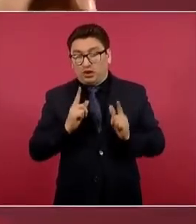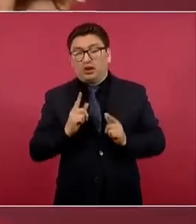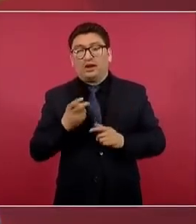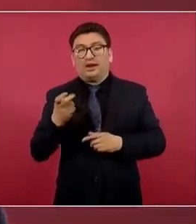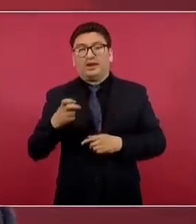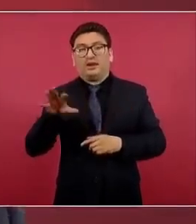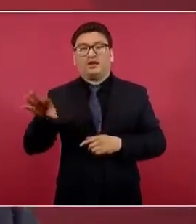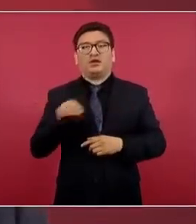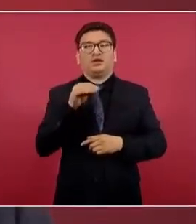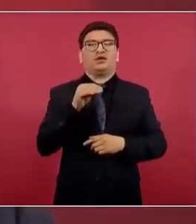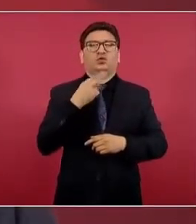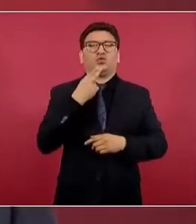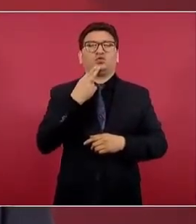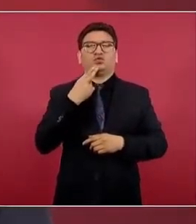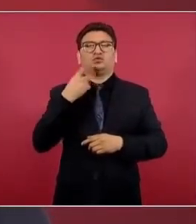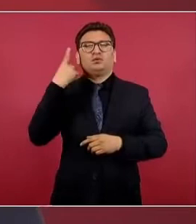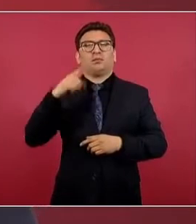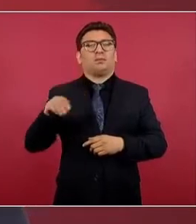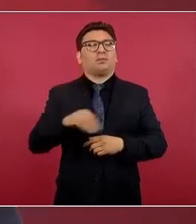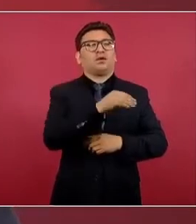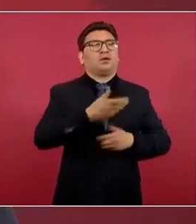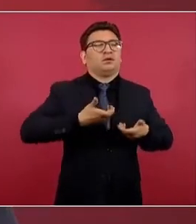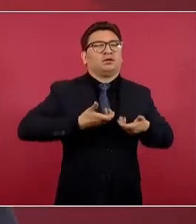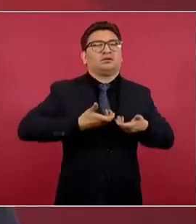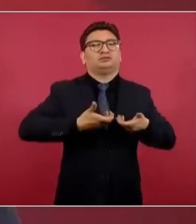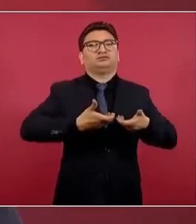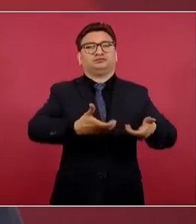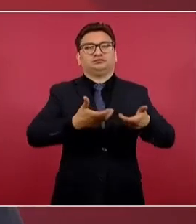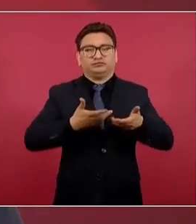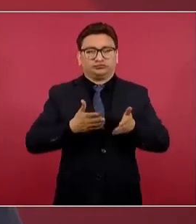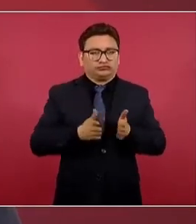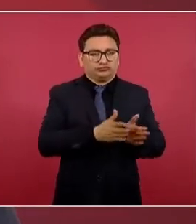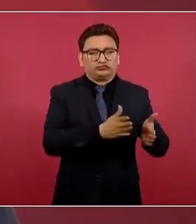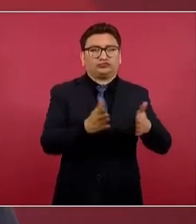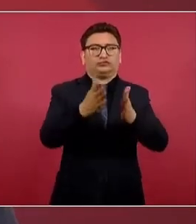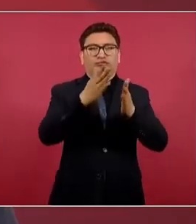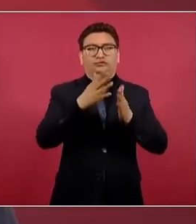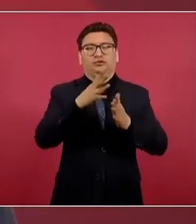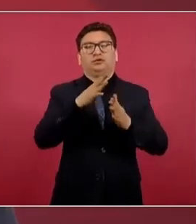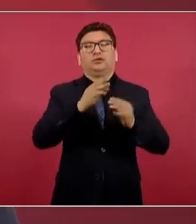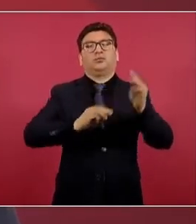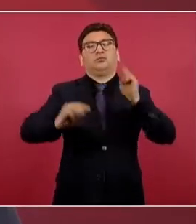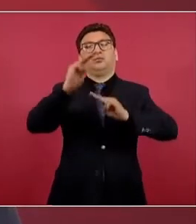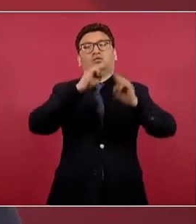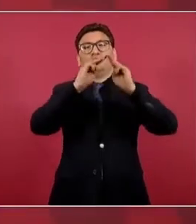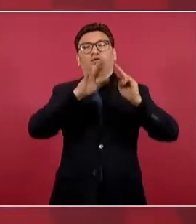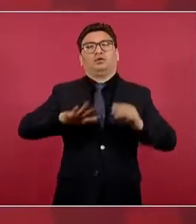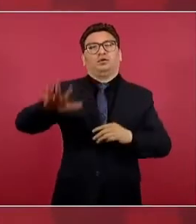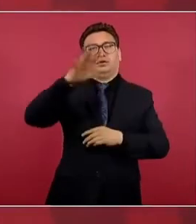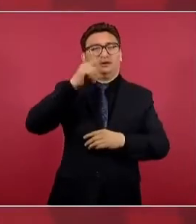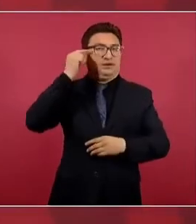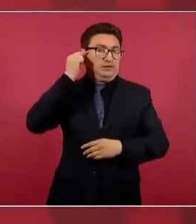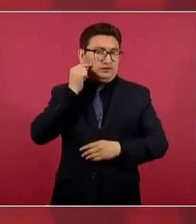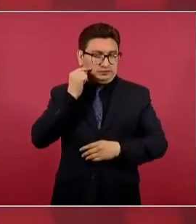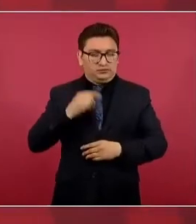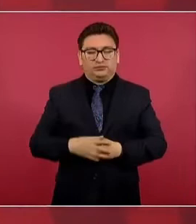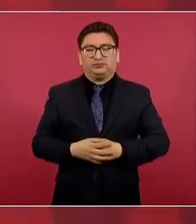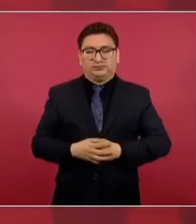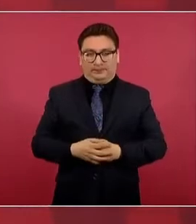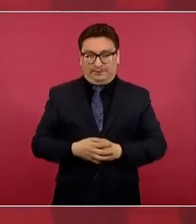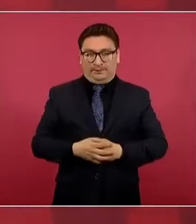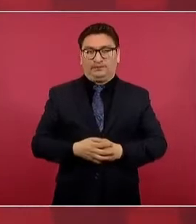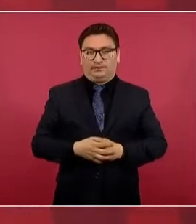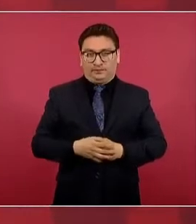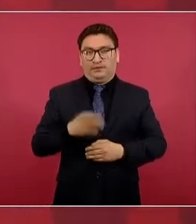se destinaron a los caminos de la montaña de Guerrero. Se